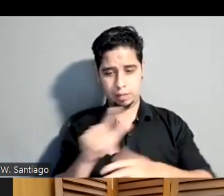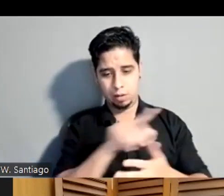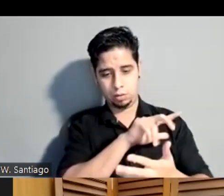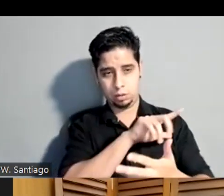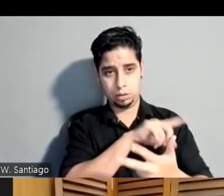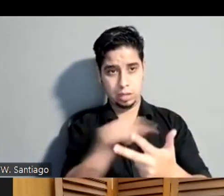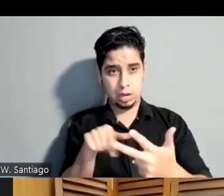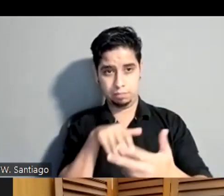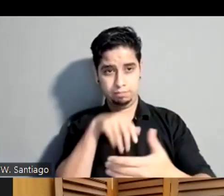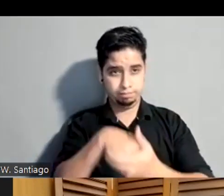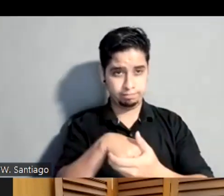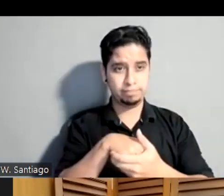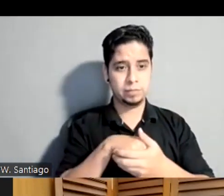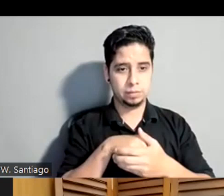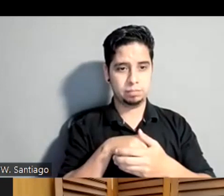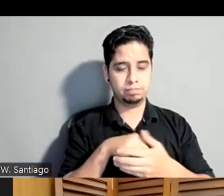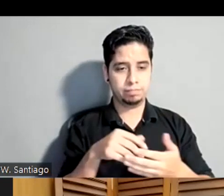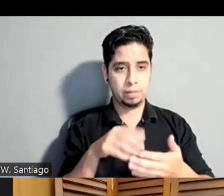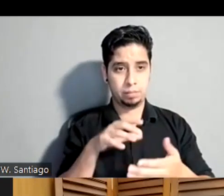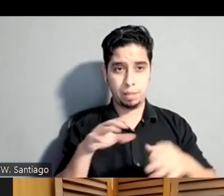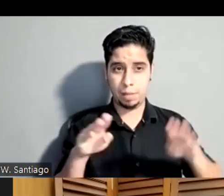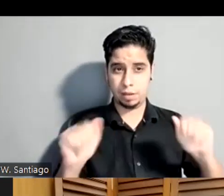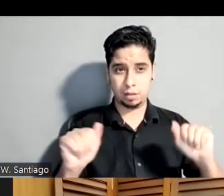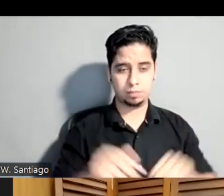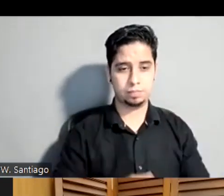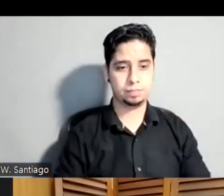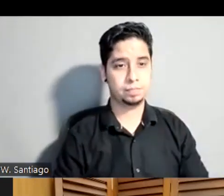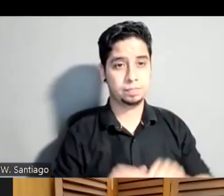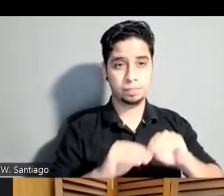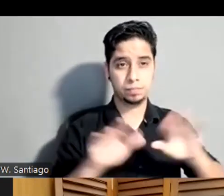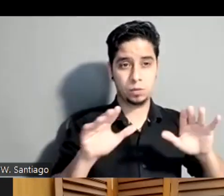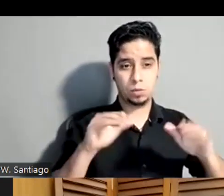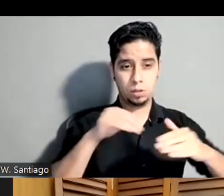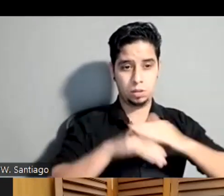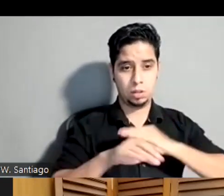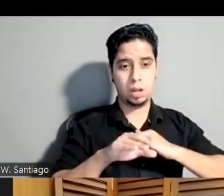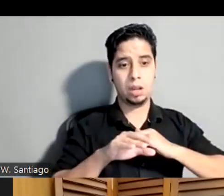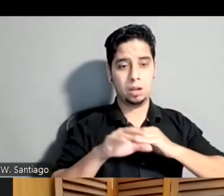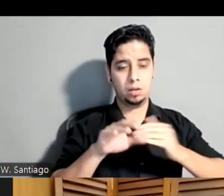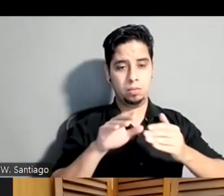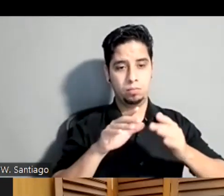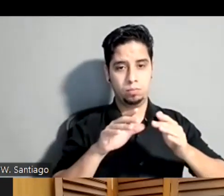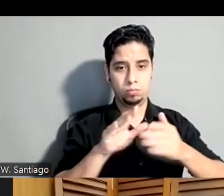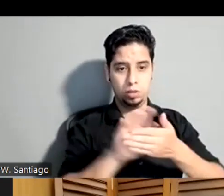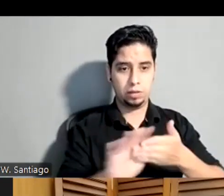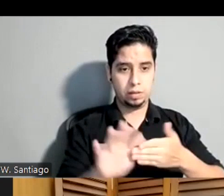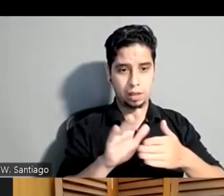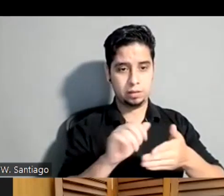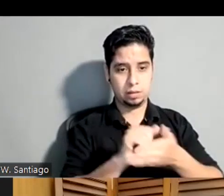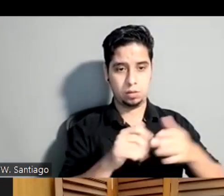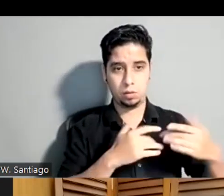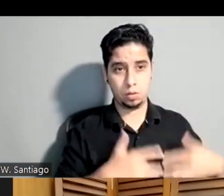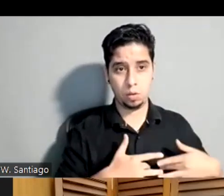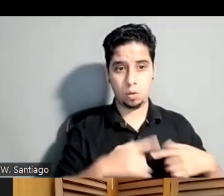cosa, ¿verdad?, se cubre en ese bachillerato. Obviamente, yo entré a la Universidad de Sagrado Corazón en el 91, cuando estaba en las